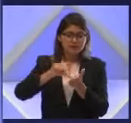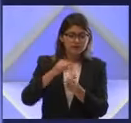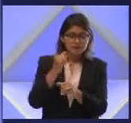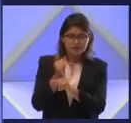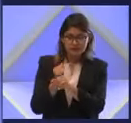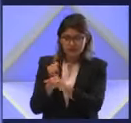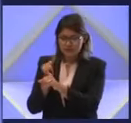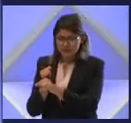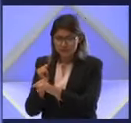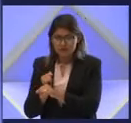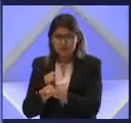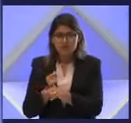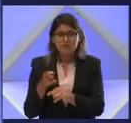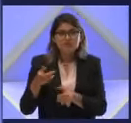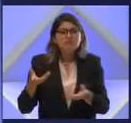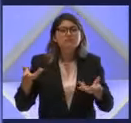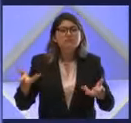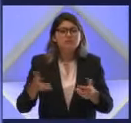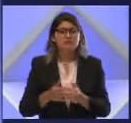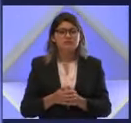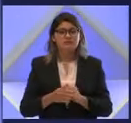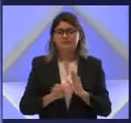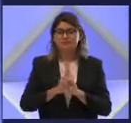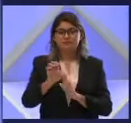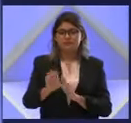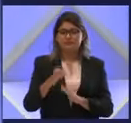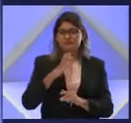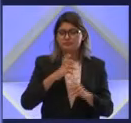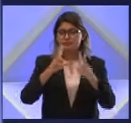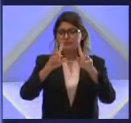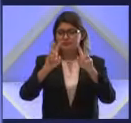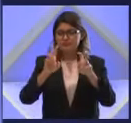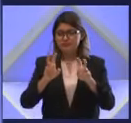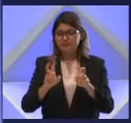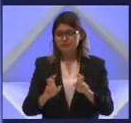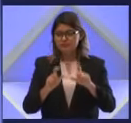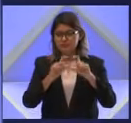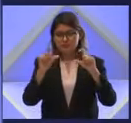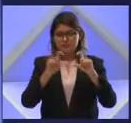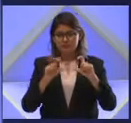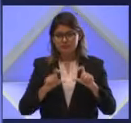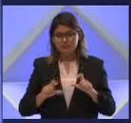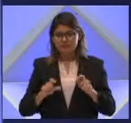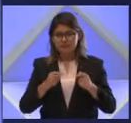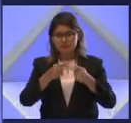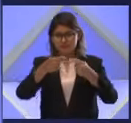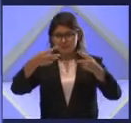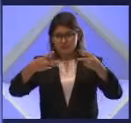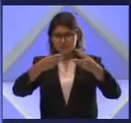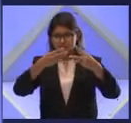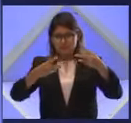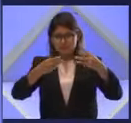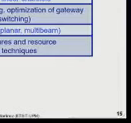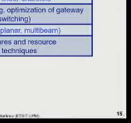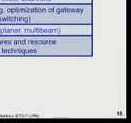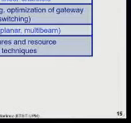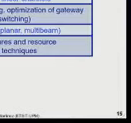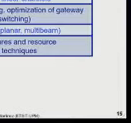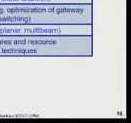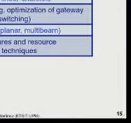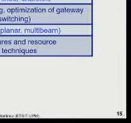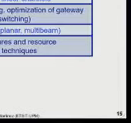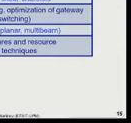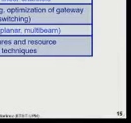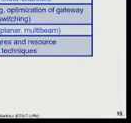bueno ahí simplemente pongo un conjunto de tópicos en los diferentes ámbitos que he mencionado en los que yo creo que la academia puede